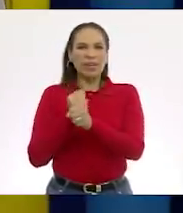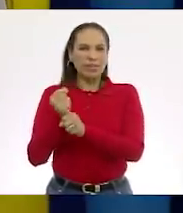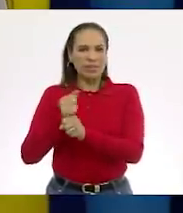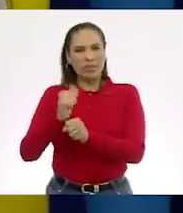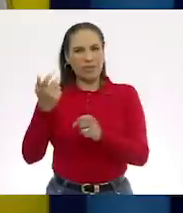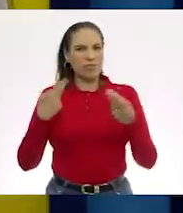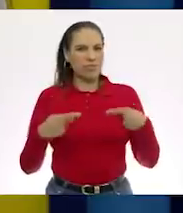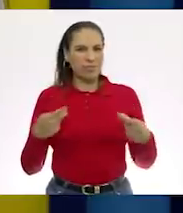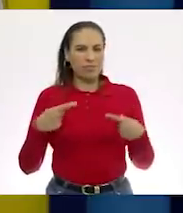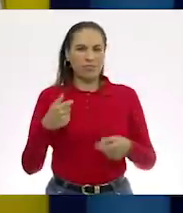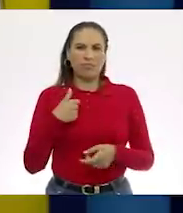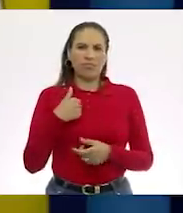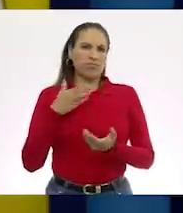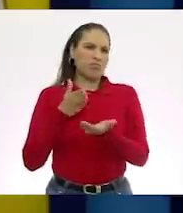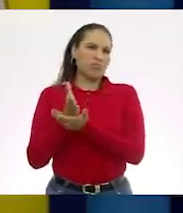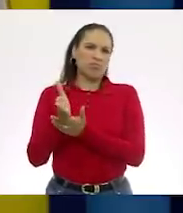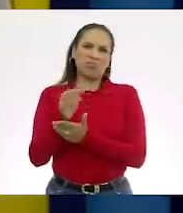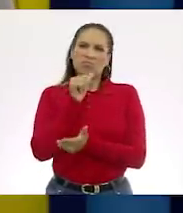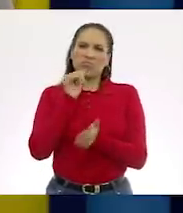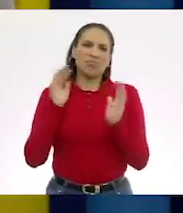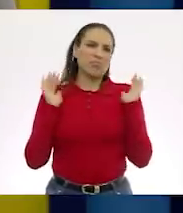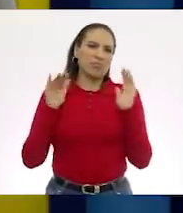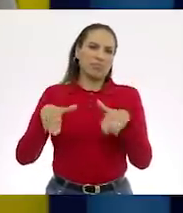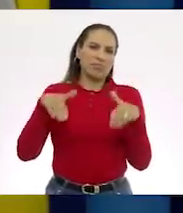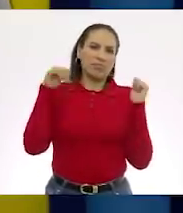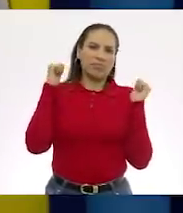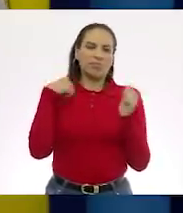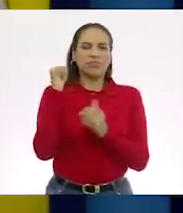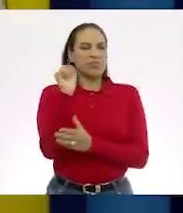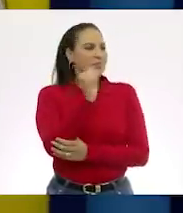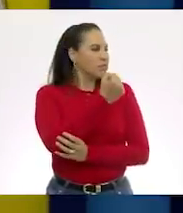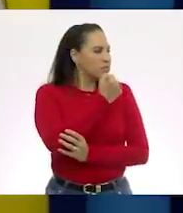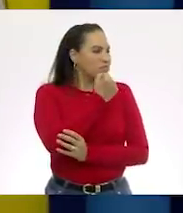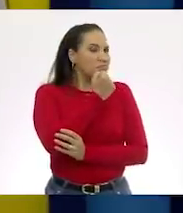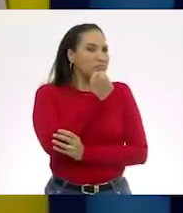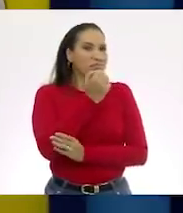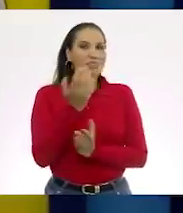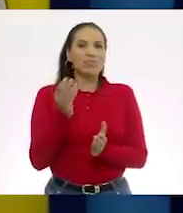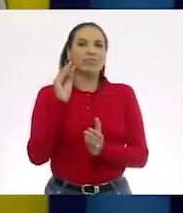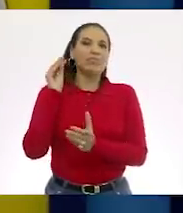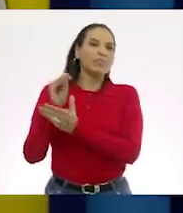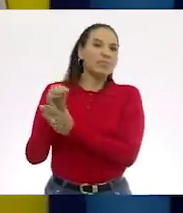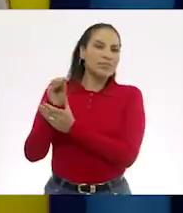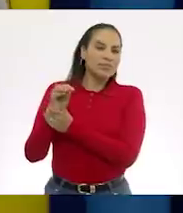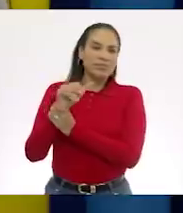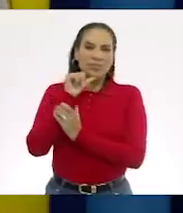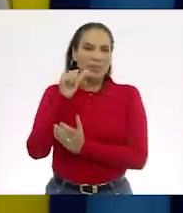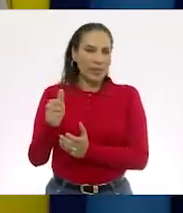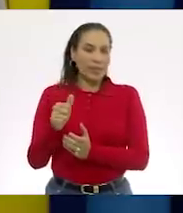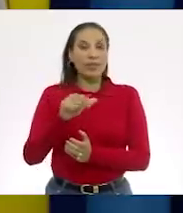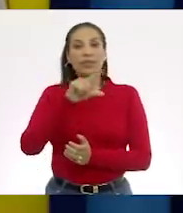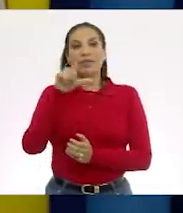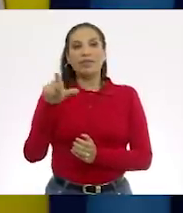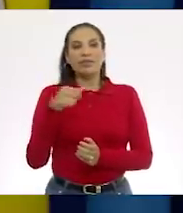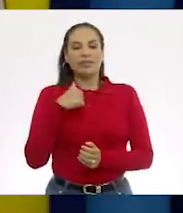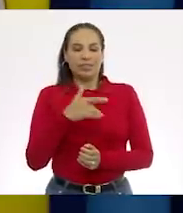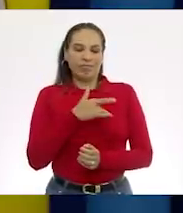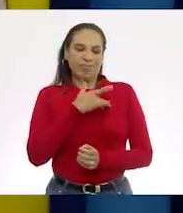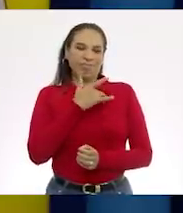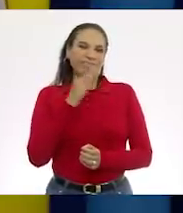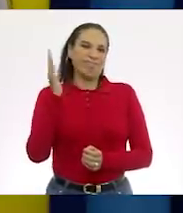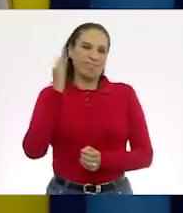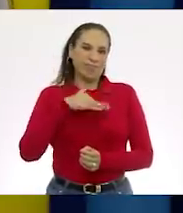alguien, yo no me metía, me volteaba y no les hacía caso. Después me sentía